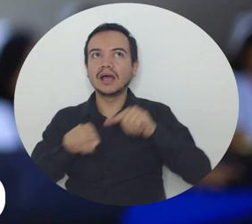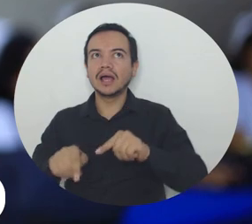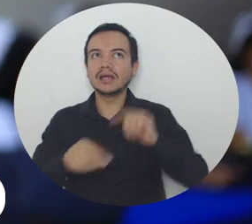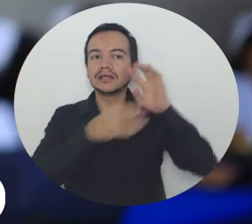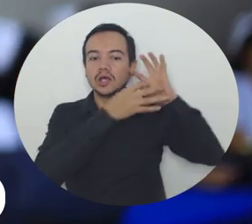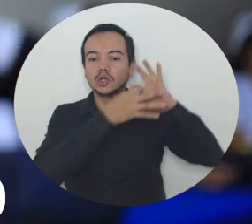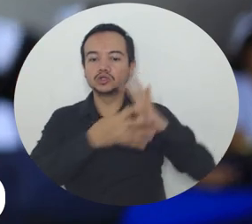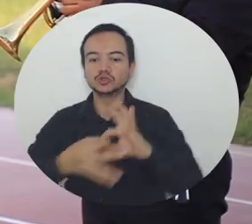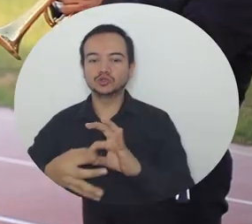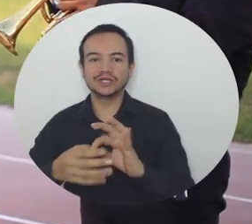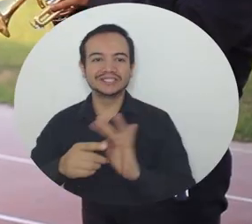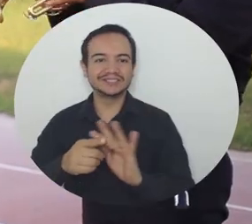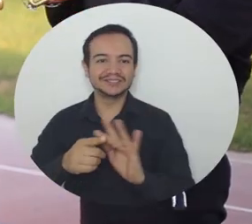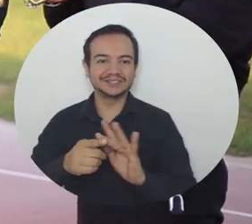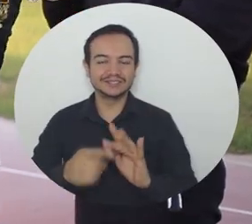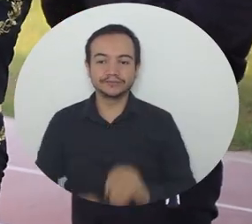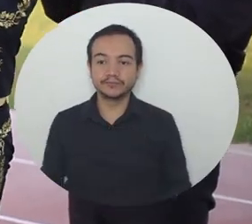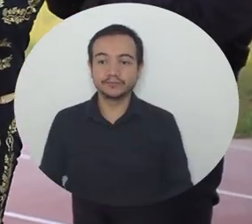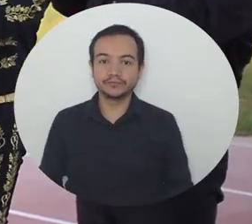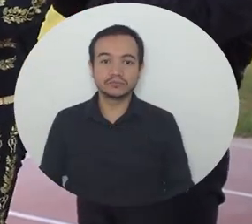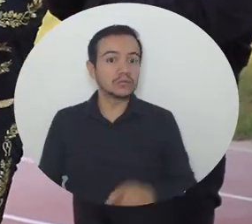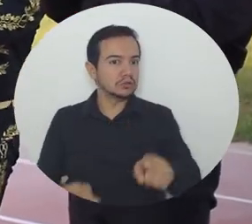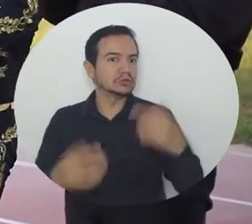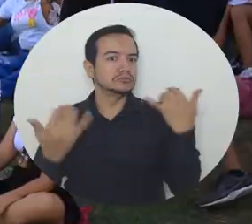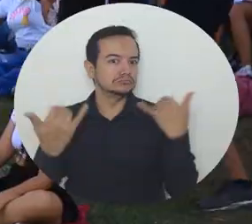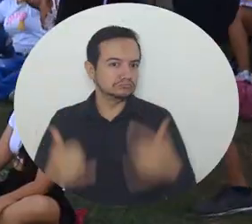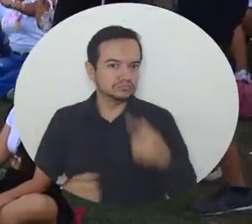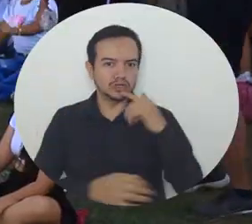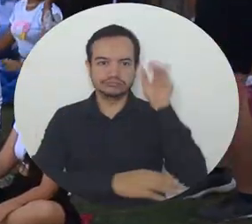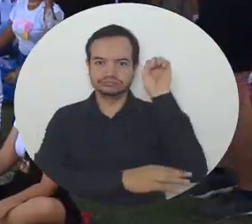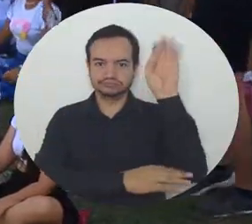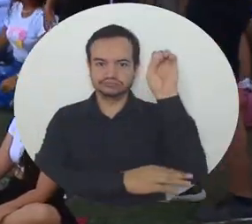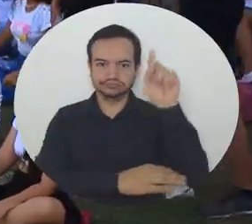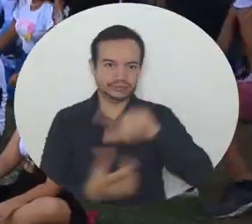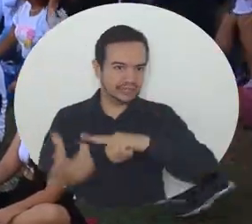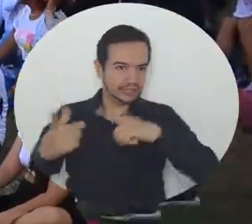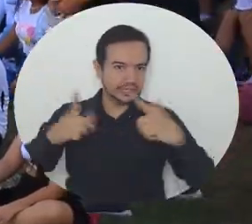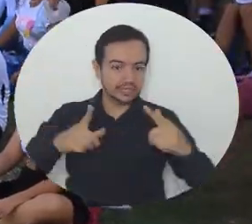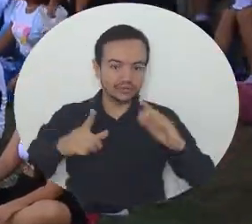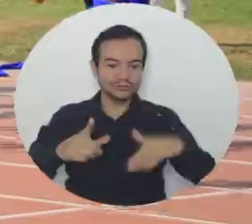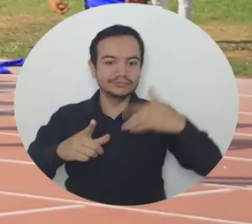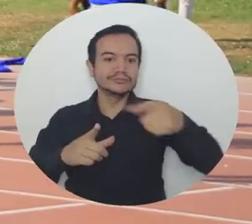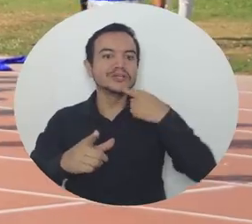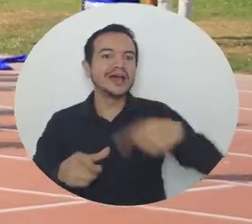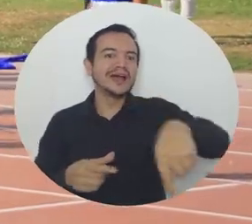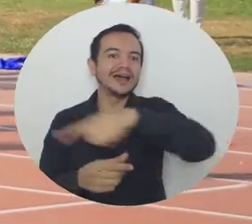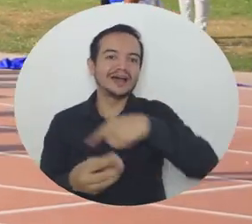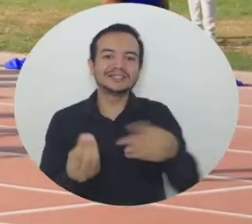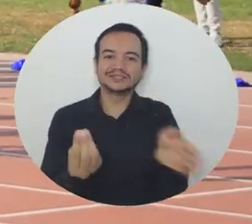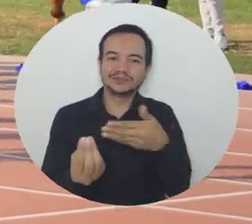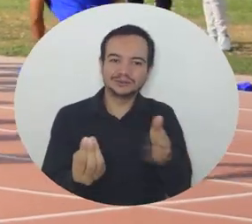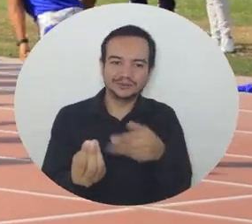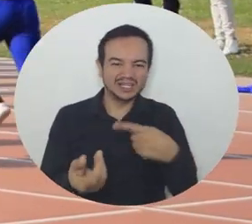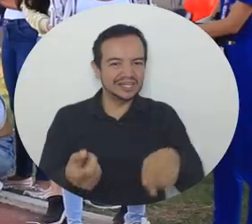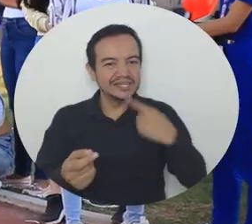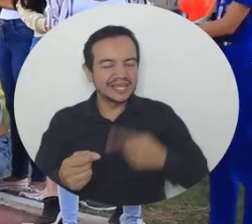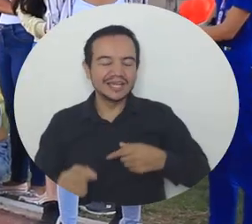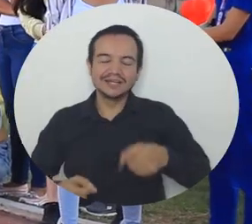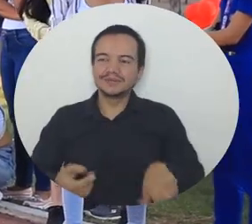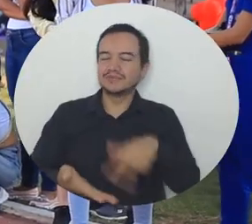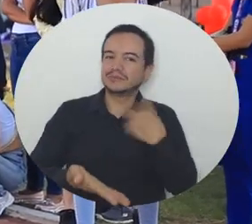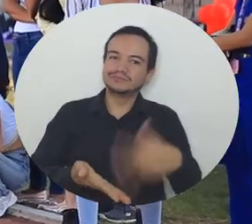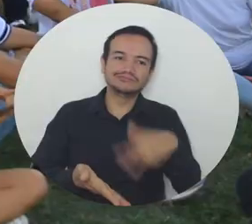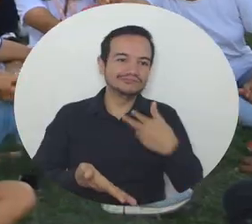las patologías. Luego de la actividad académica llegó el momento del esparcimiento con un picnic que incluyó rumbaterapia, deporte